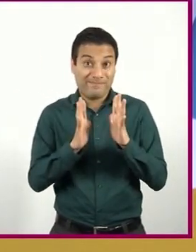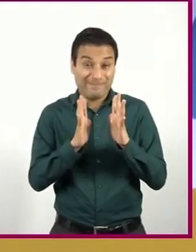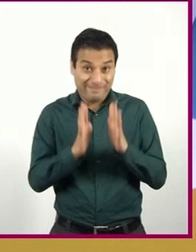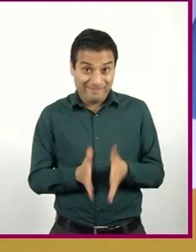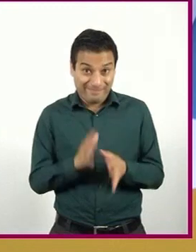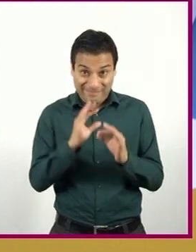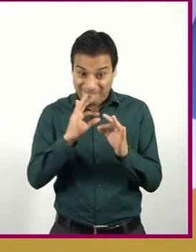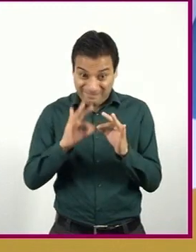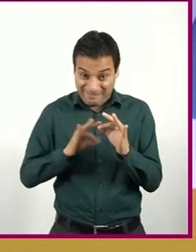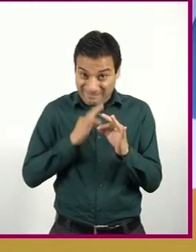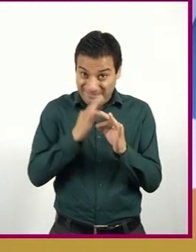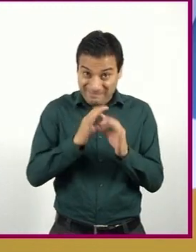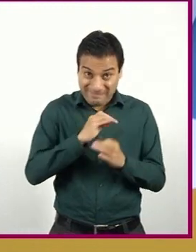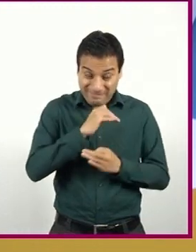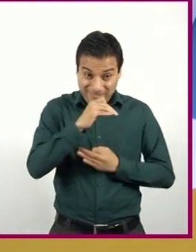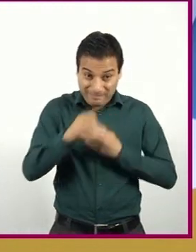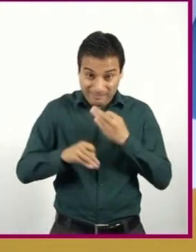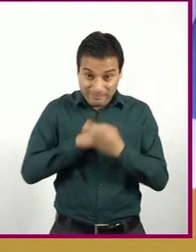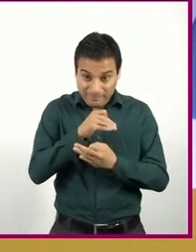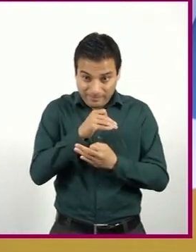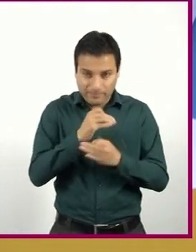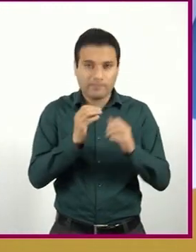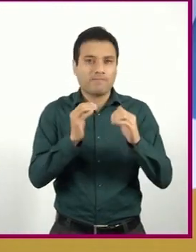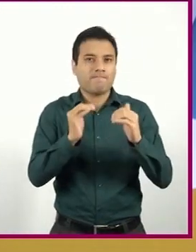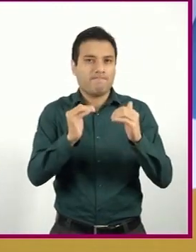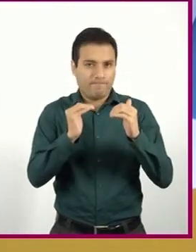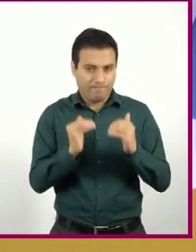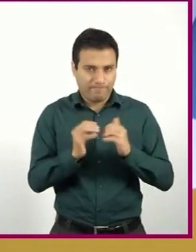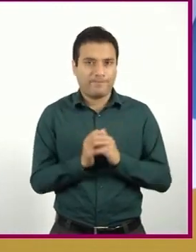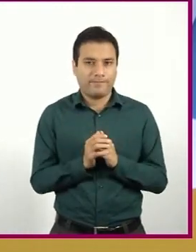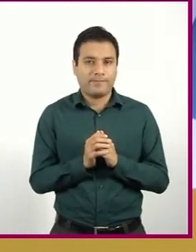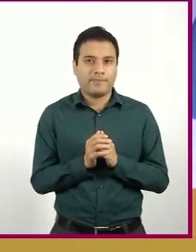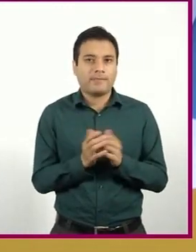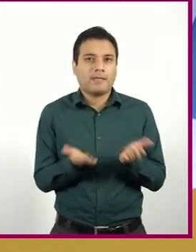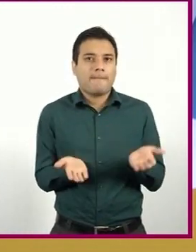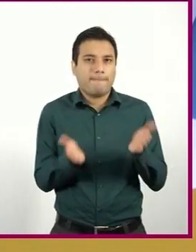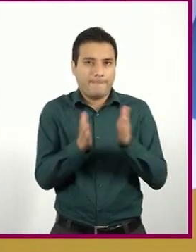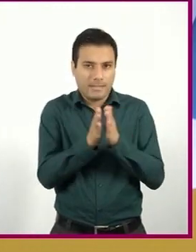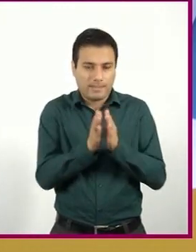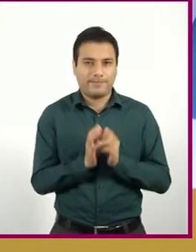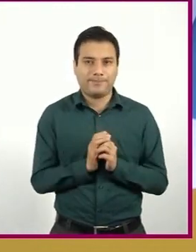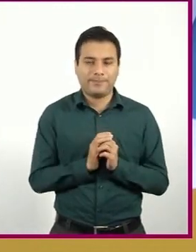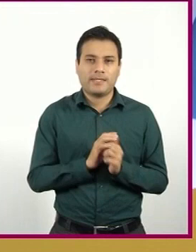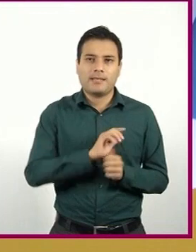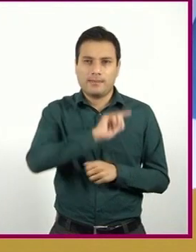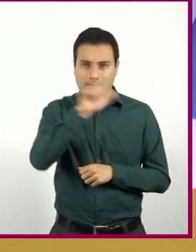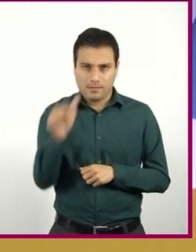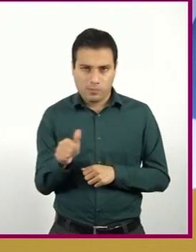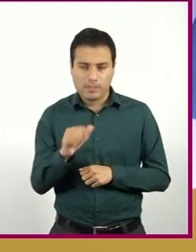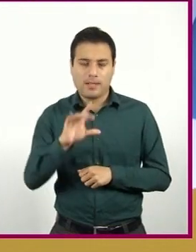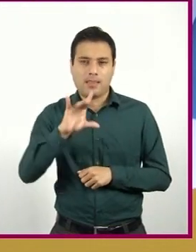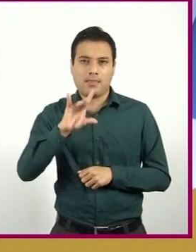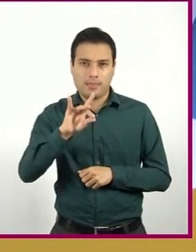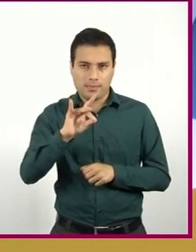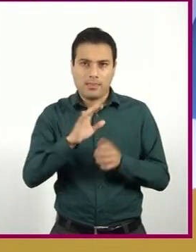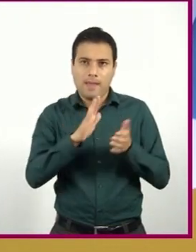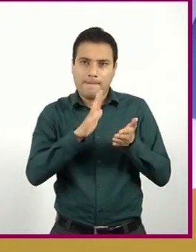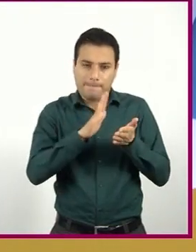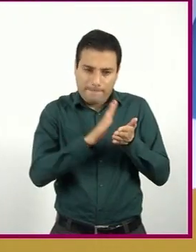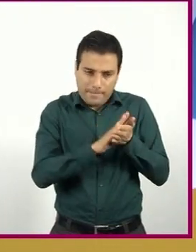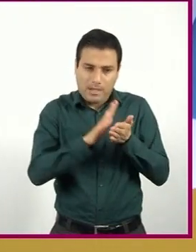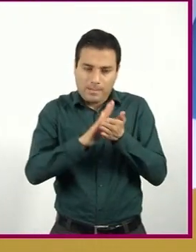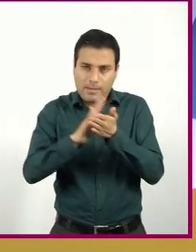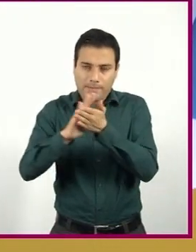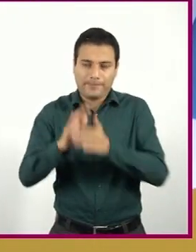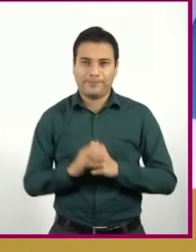marcados todos los círculos, vamos a doblarlos a la mitad y los pegaremos uno detrás del otro, procurando que